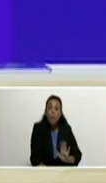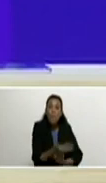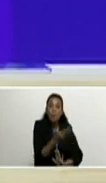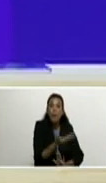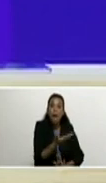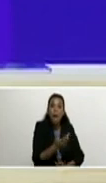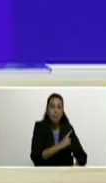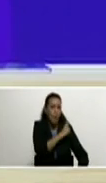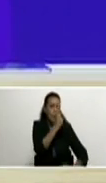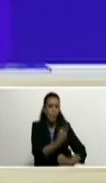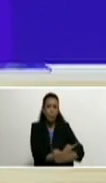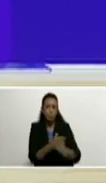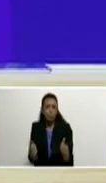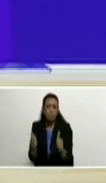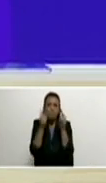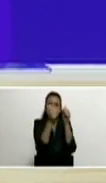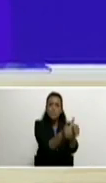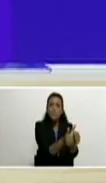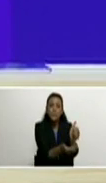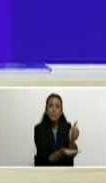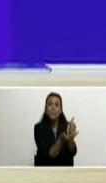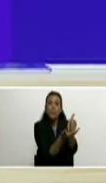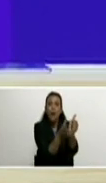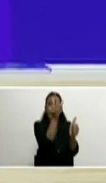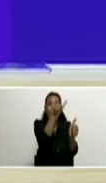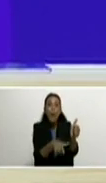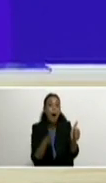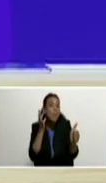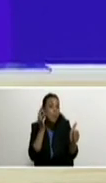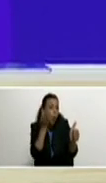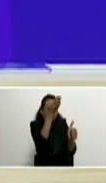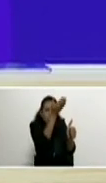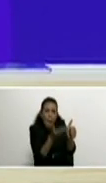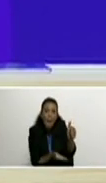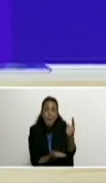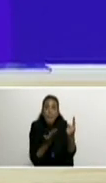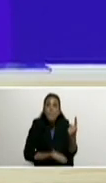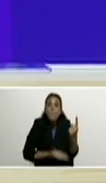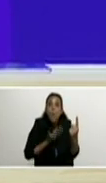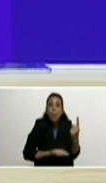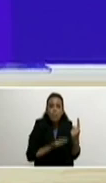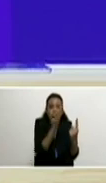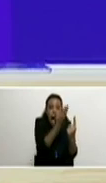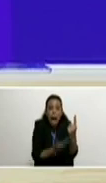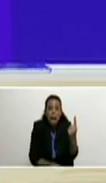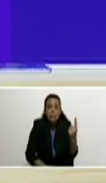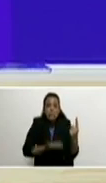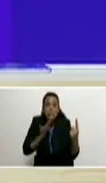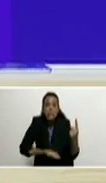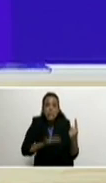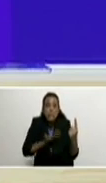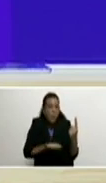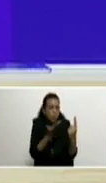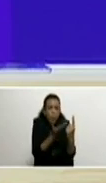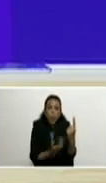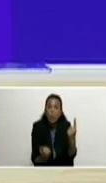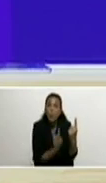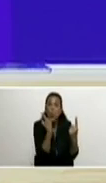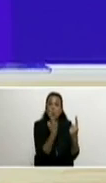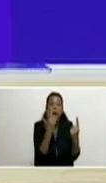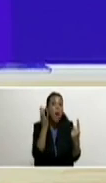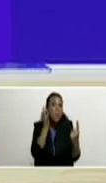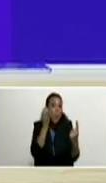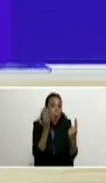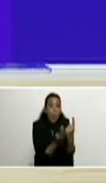del empoderamiento, del amor especial para un ser tan único como es la